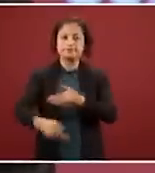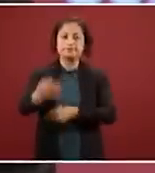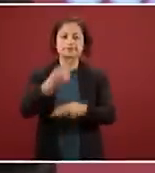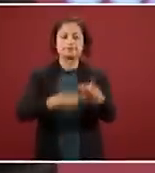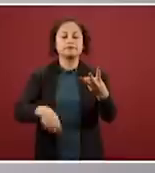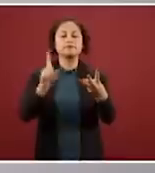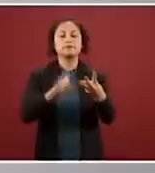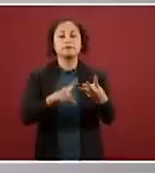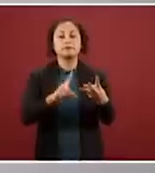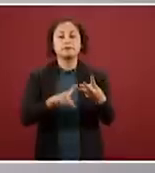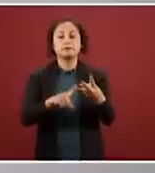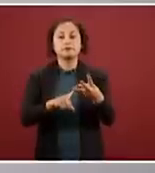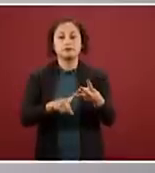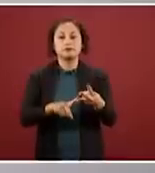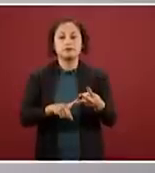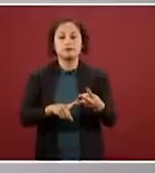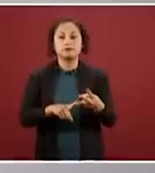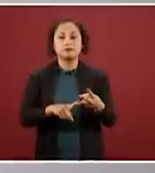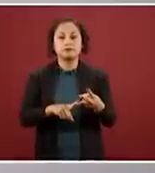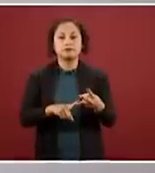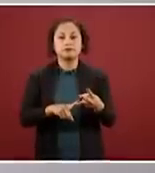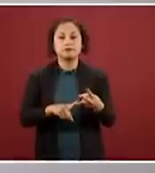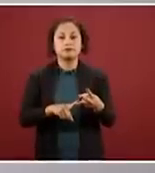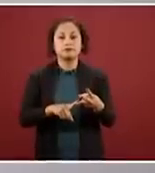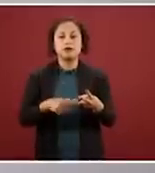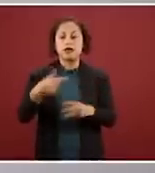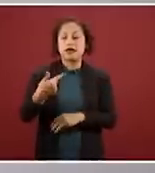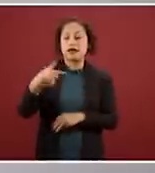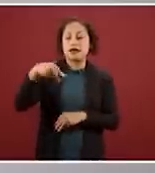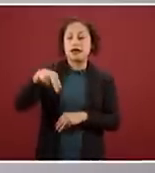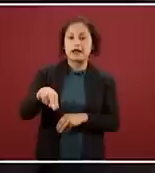Tercero, seguir consolidando a la Guardia Nacional,